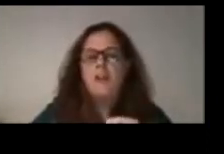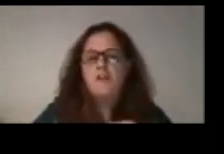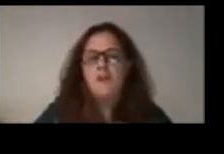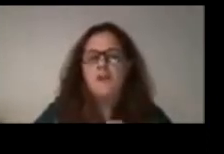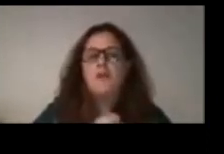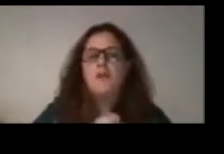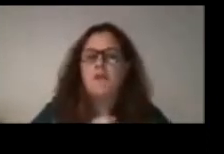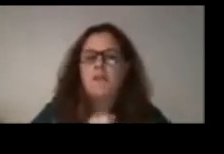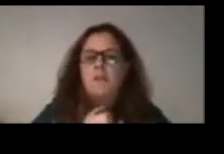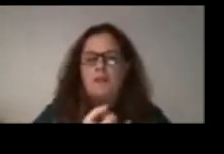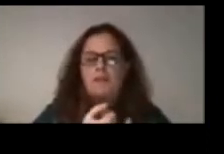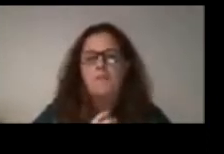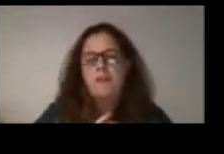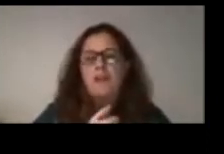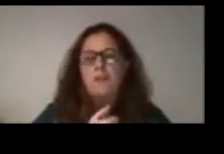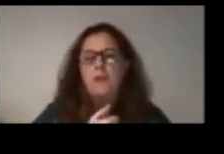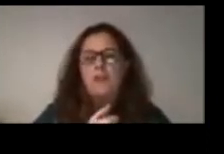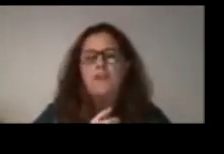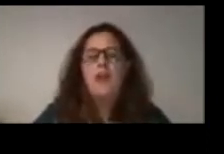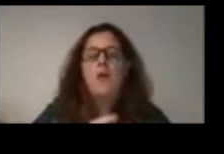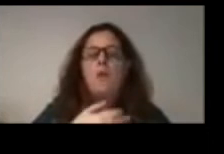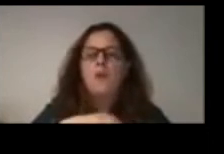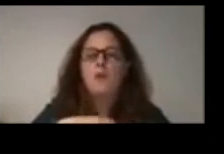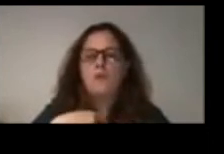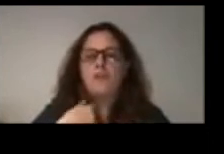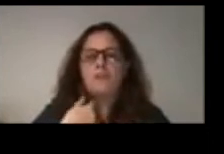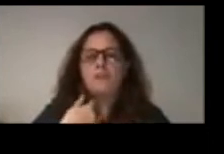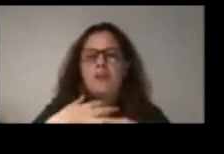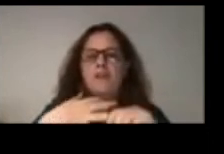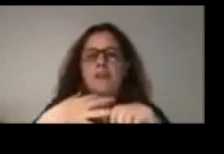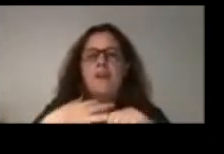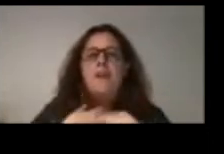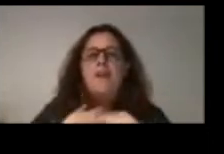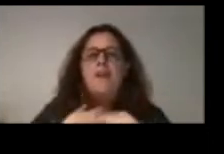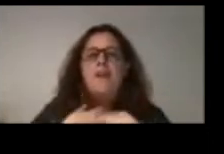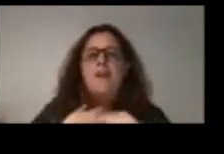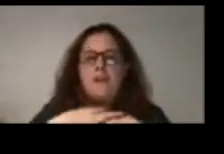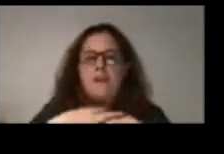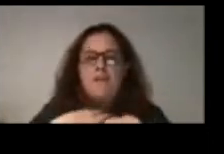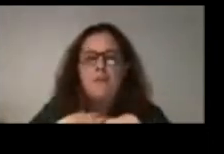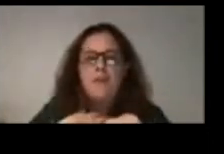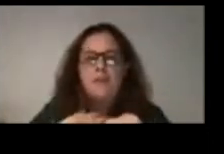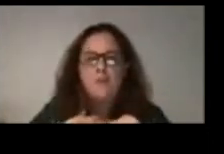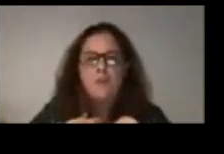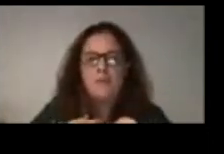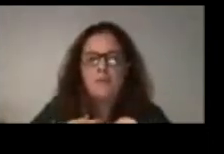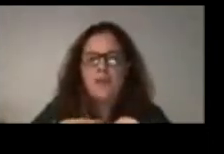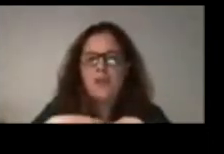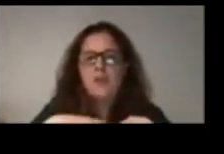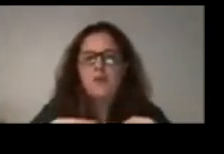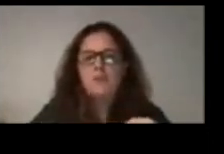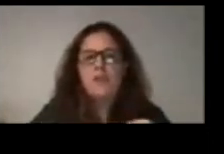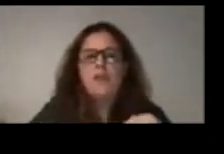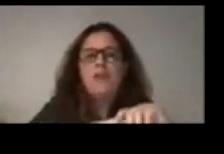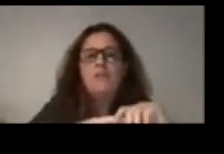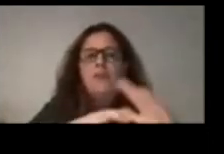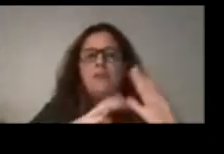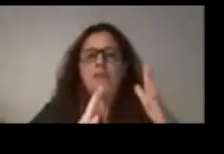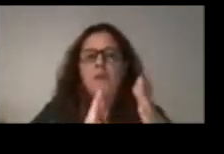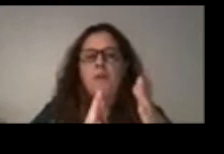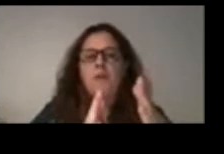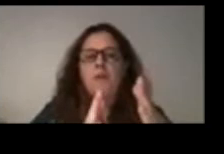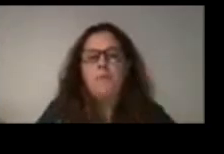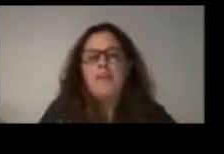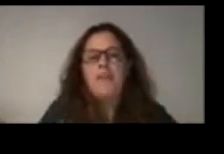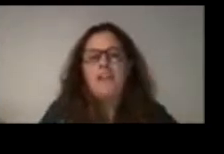es el electrónico a través de la Plataforma Nacional de Transparencia o incluso también el Infomec Ciudad de México. También